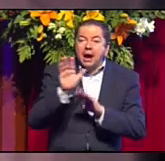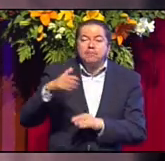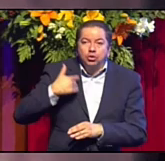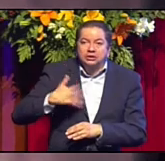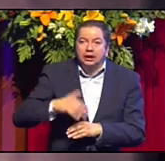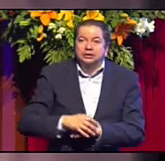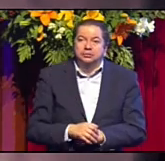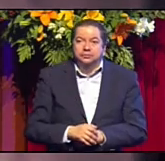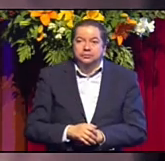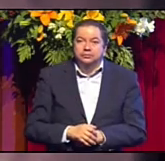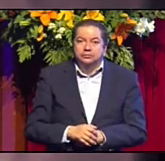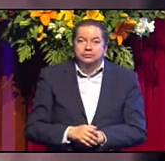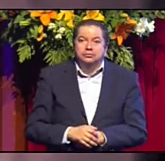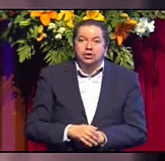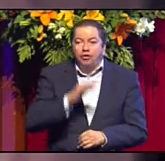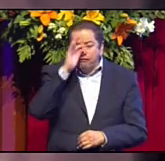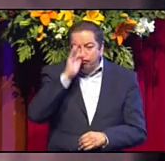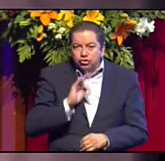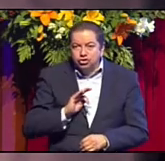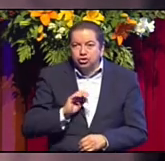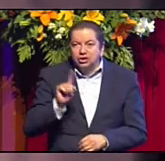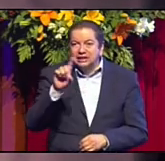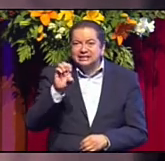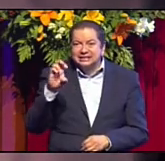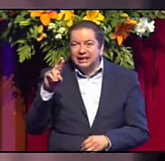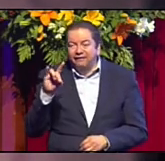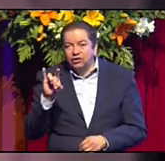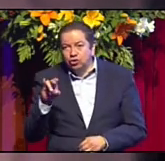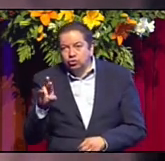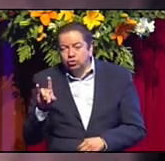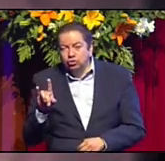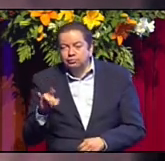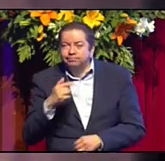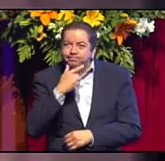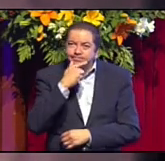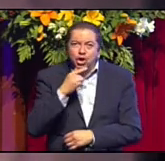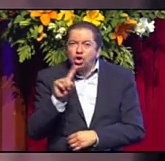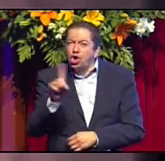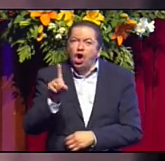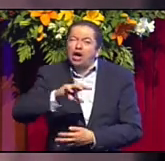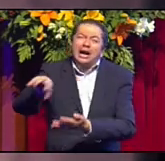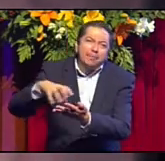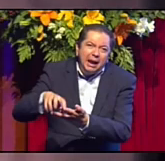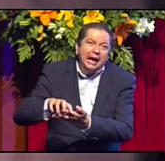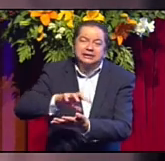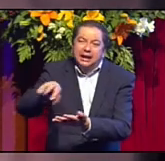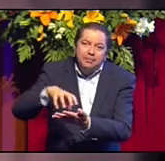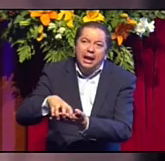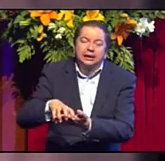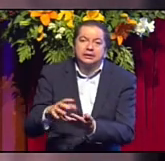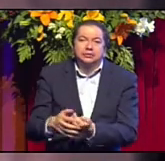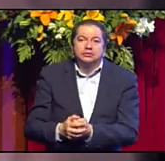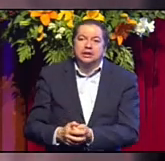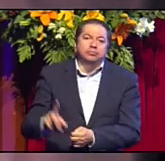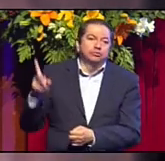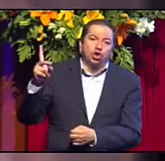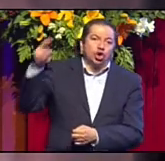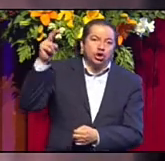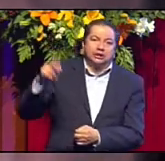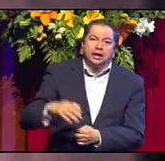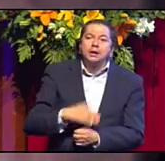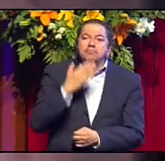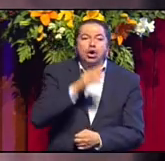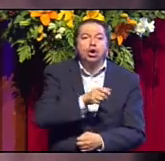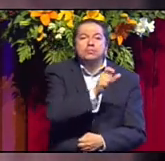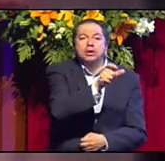importantes. Y los funcionarios del servicio que estaban para escuchar, igual que la de ustedes. No, pero que hagamos una plaza, que hagamos una plaza. Ya, córtenla. Escuchen a